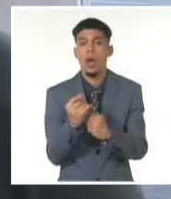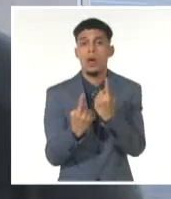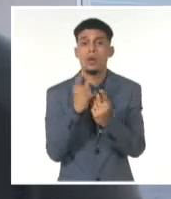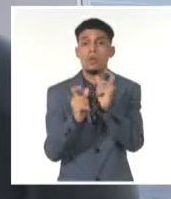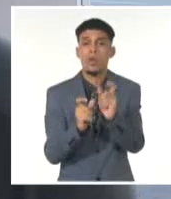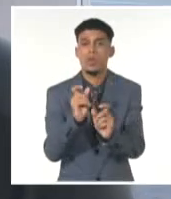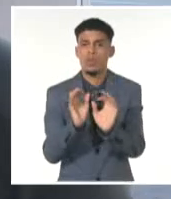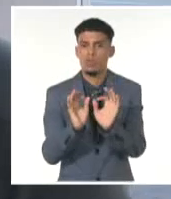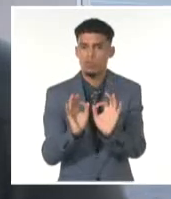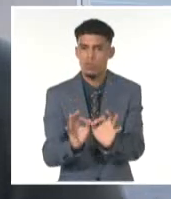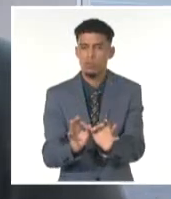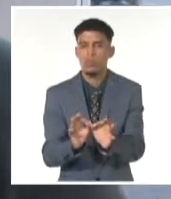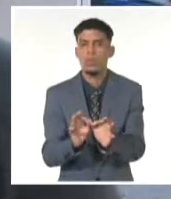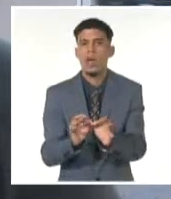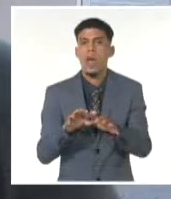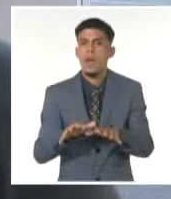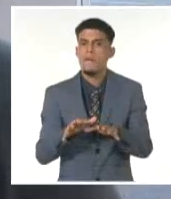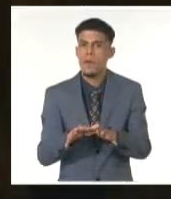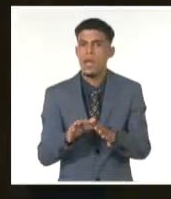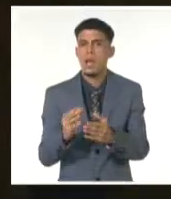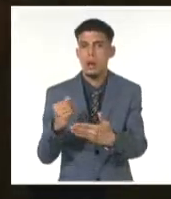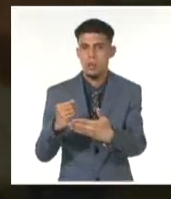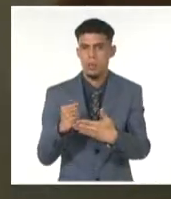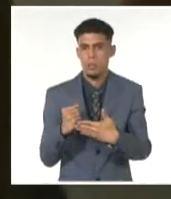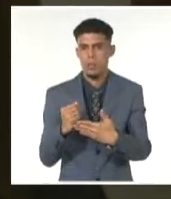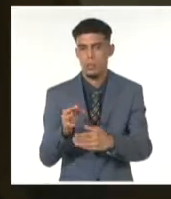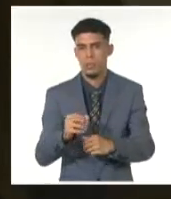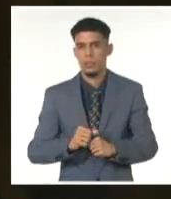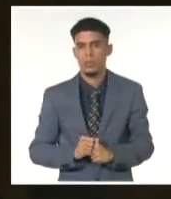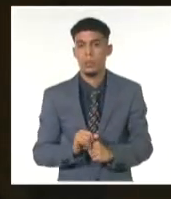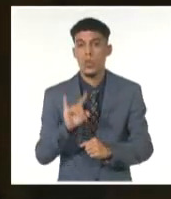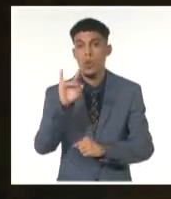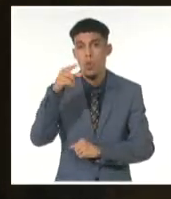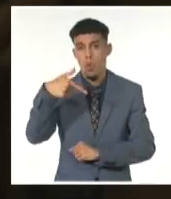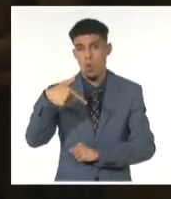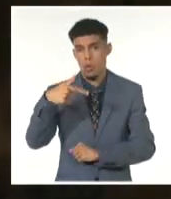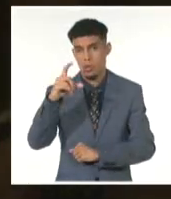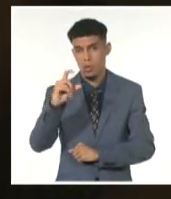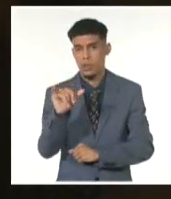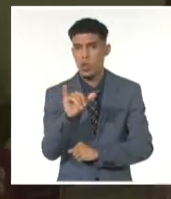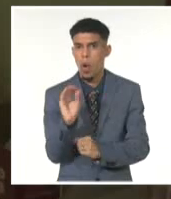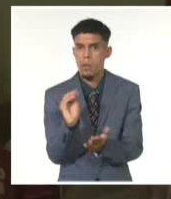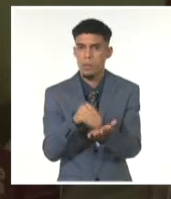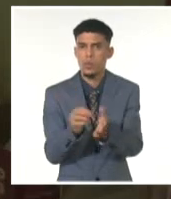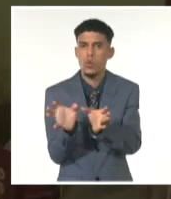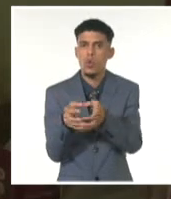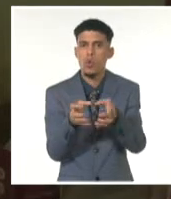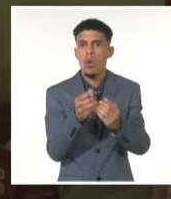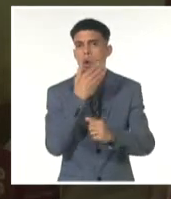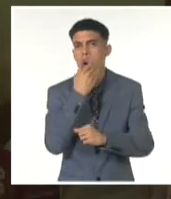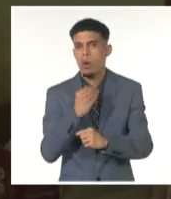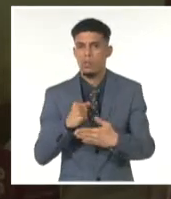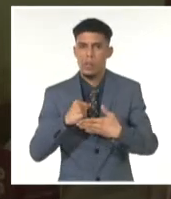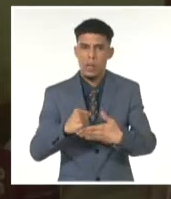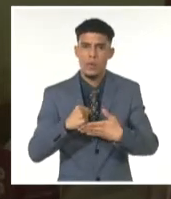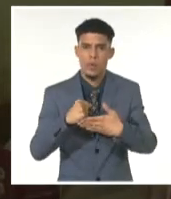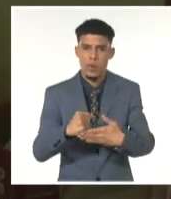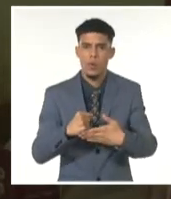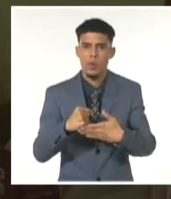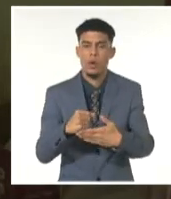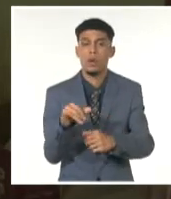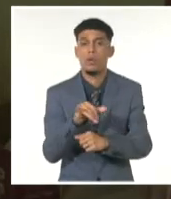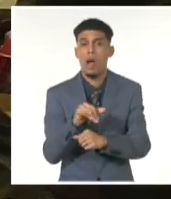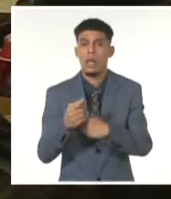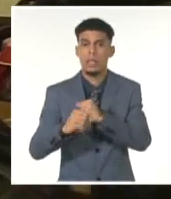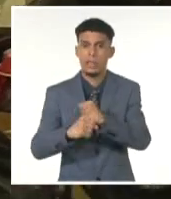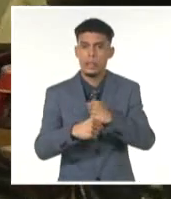verdad esperan por esa ayuda solidaria. La UJC también incorporó brigadas juveniles de apoyo a la recuperación